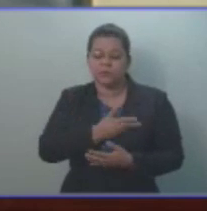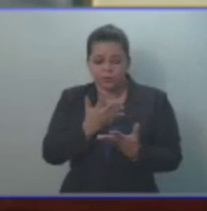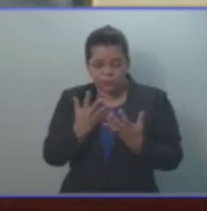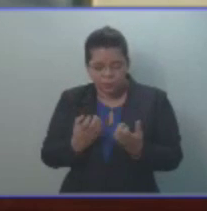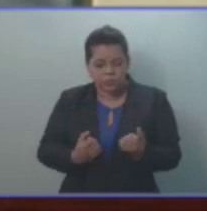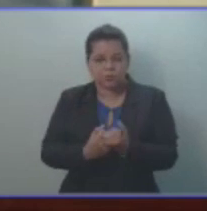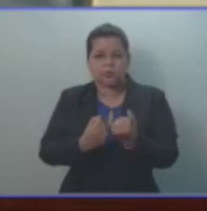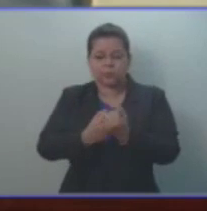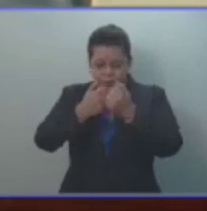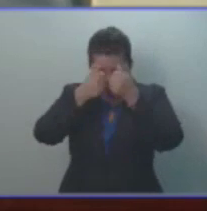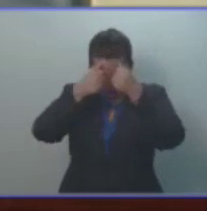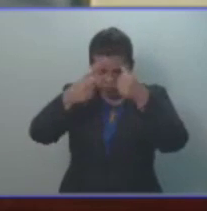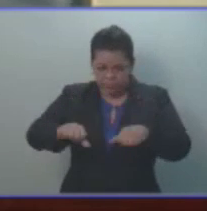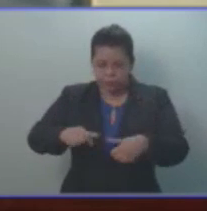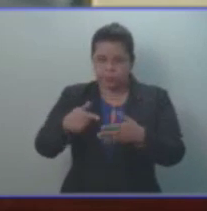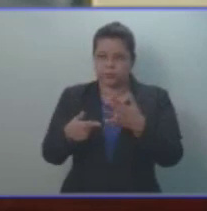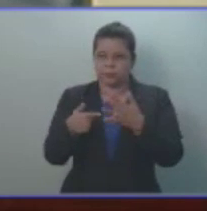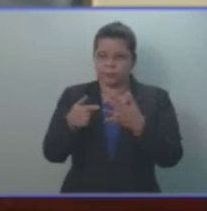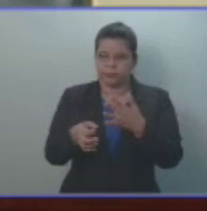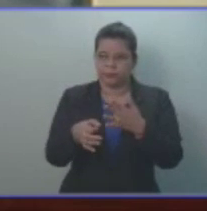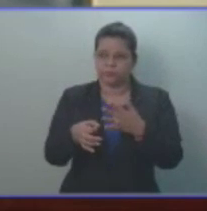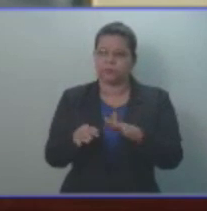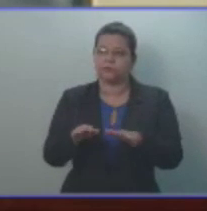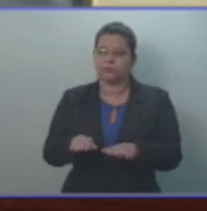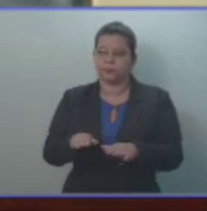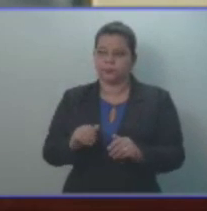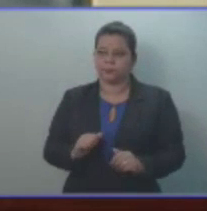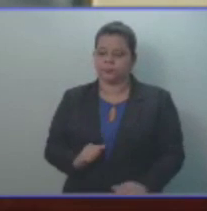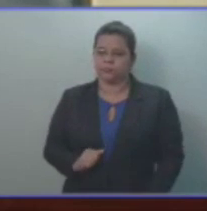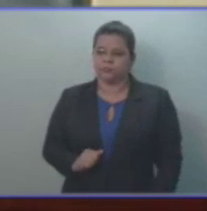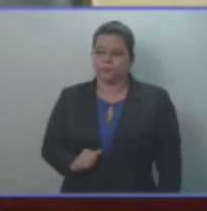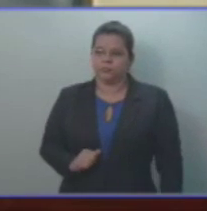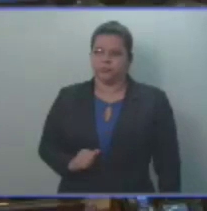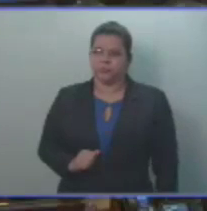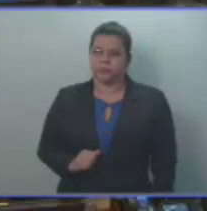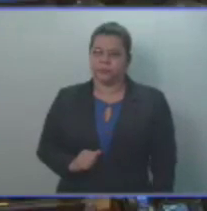aprobación de este decreto. Gracias, presidente, colegas diputados.